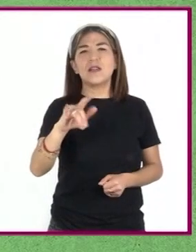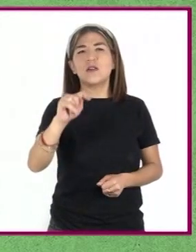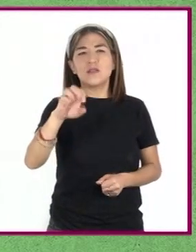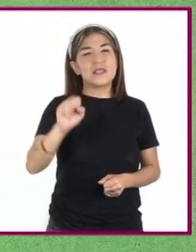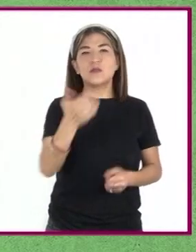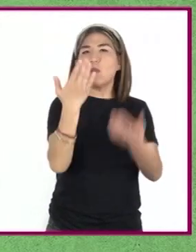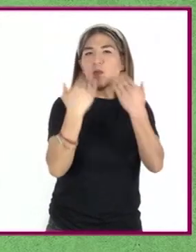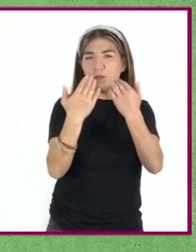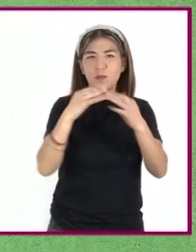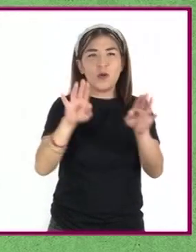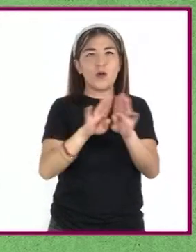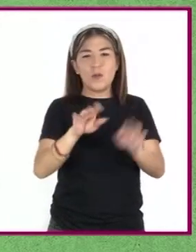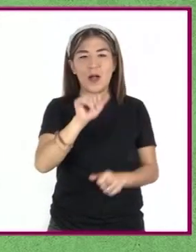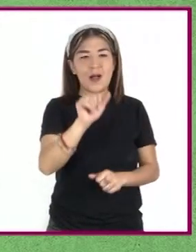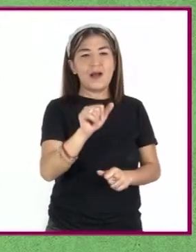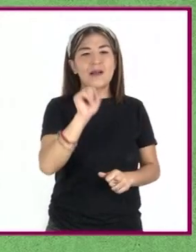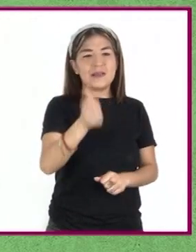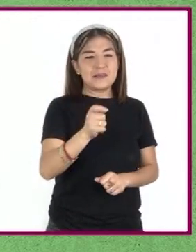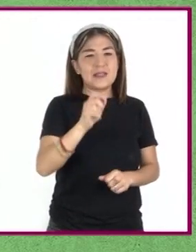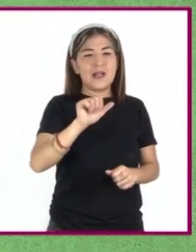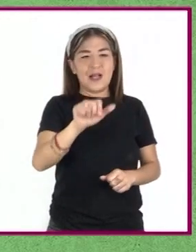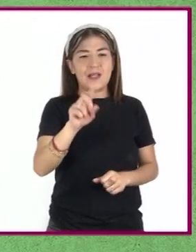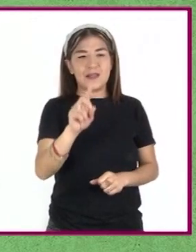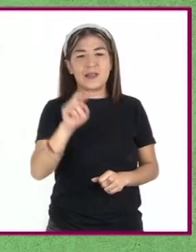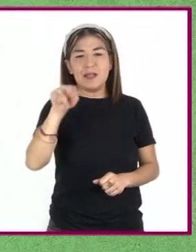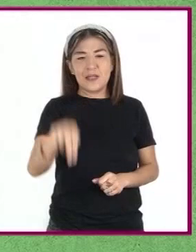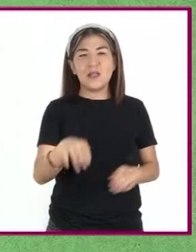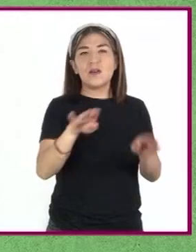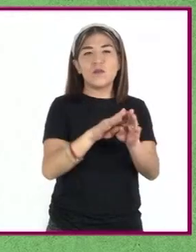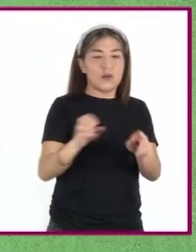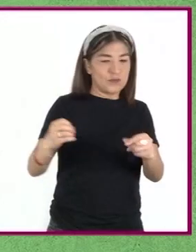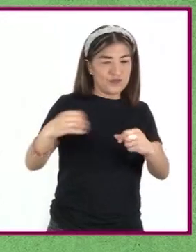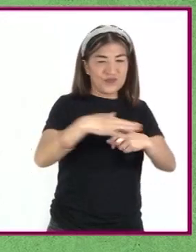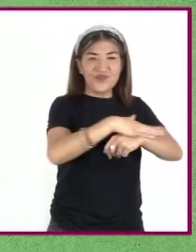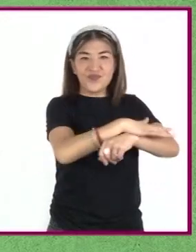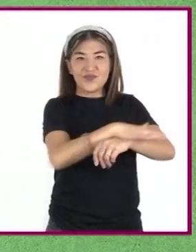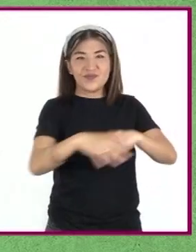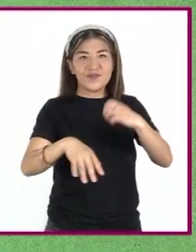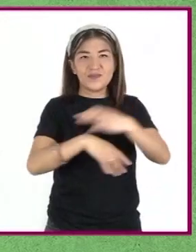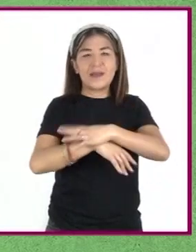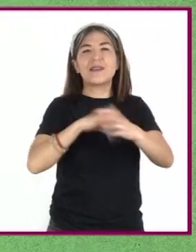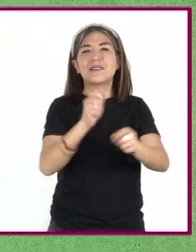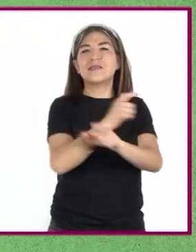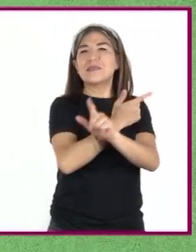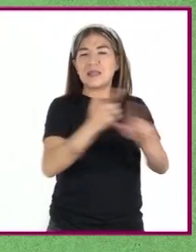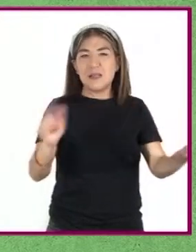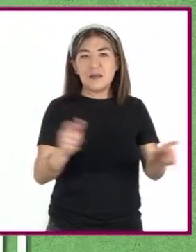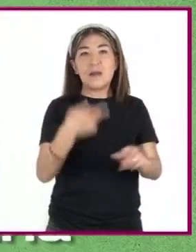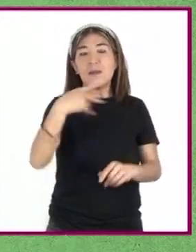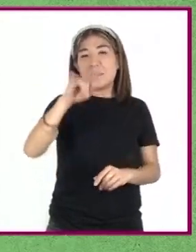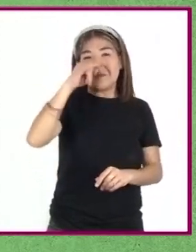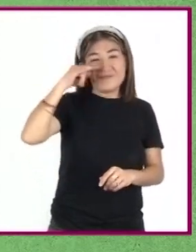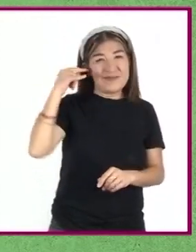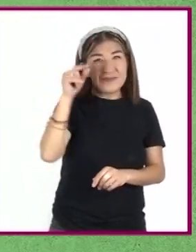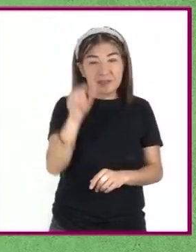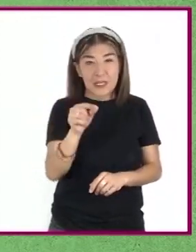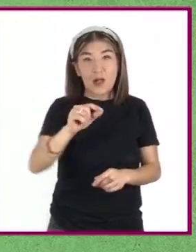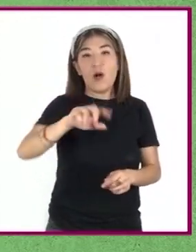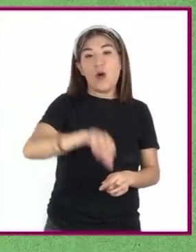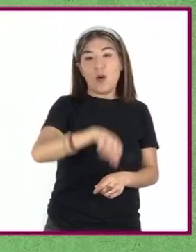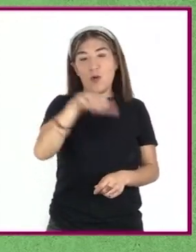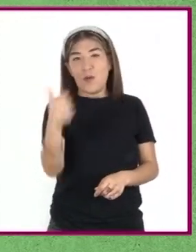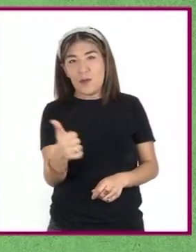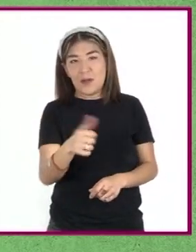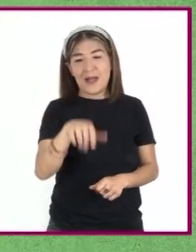material genético, ADN, se encuentra disperso en el citoplasma y son muy pequeños, mientras que